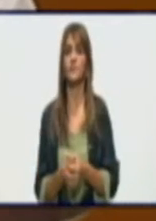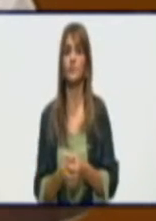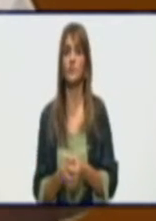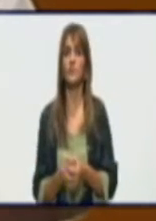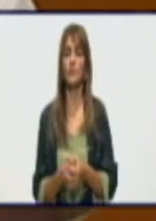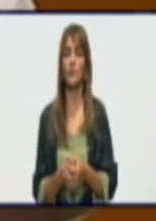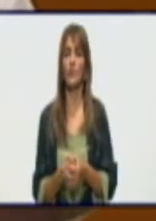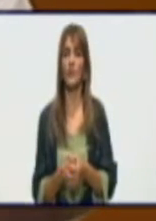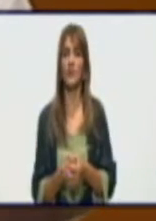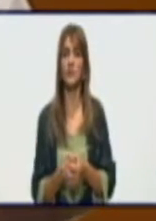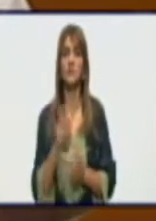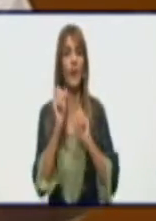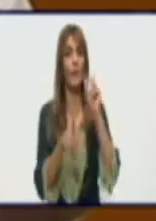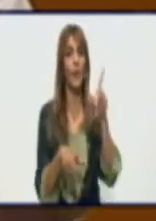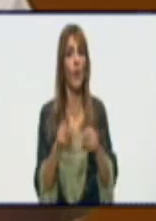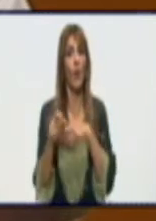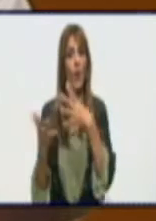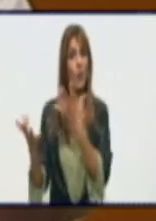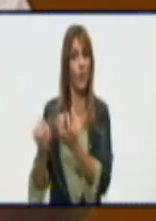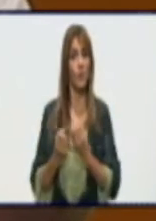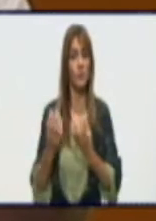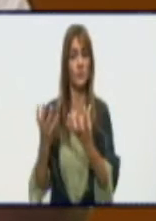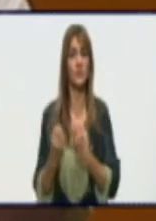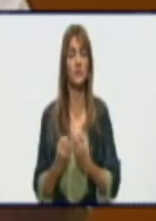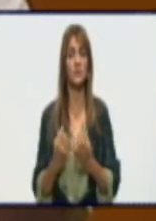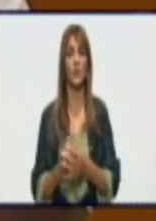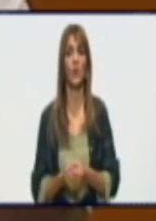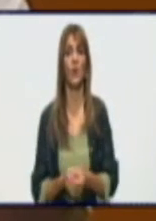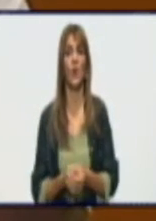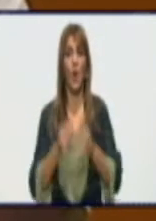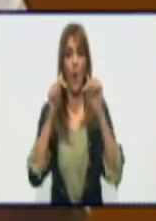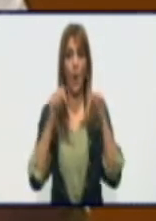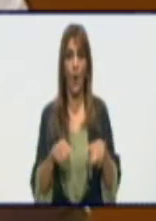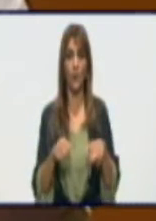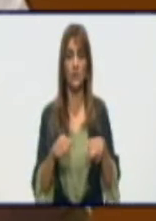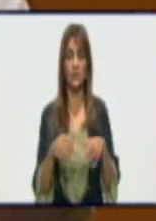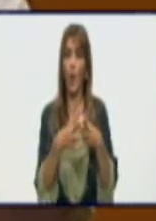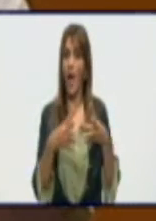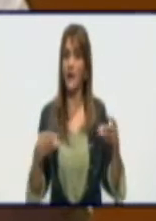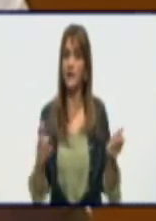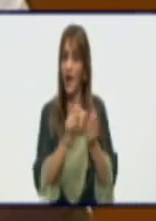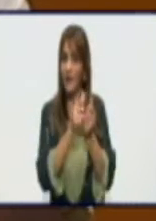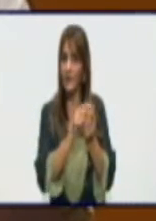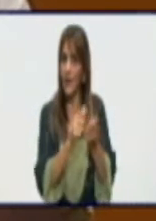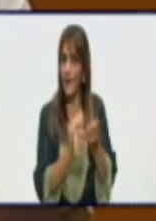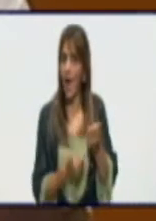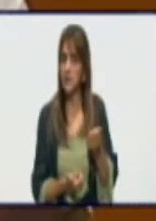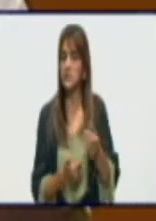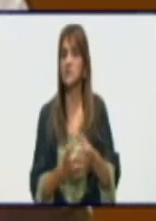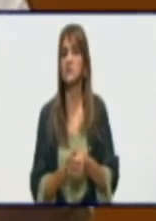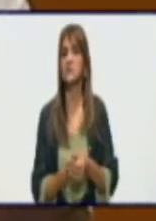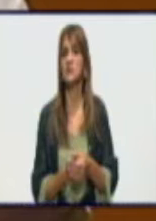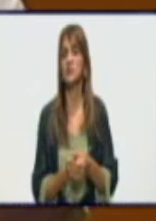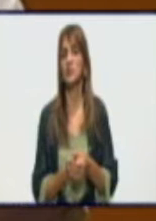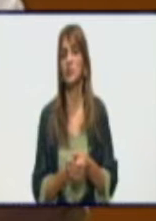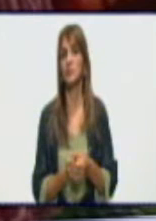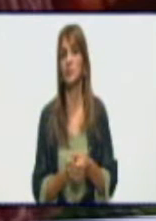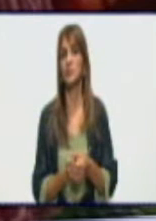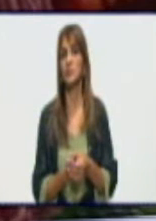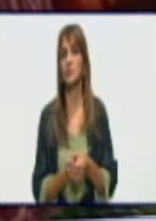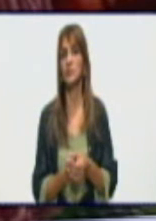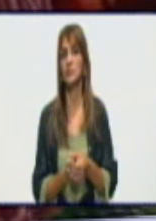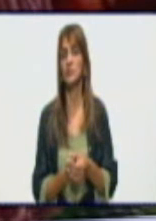sino más o menos, es el tema harina de maíz. Hoy por hoy, con la harina de maíz que recibimos, que incluso recibimos 10 toneladas, logramos generalizarla en todo,